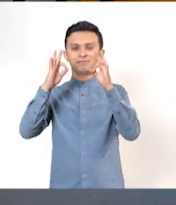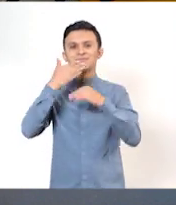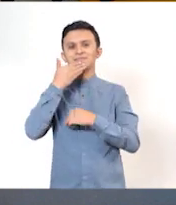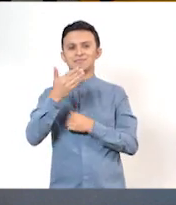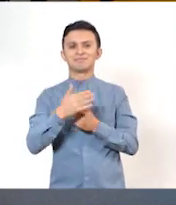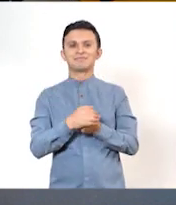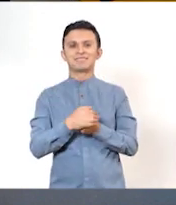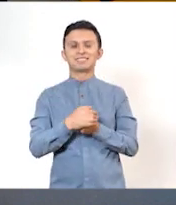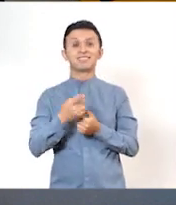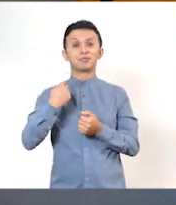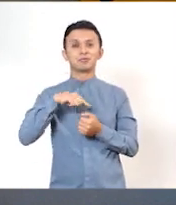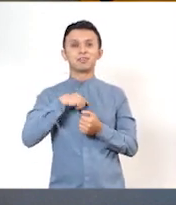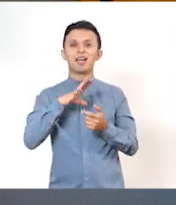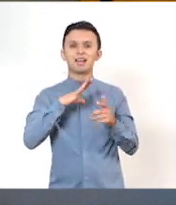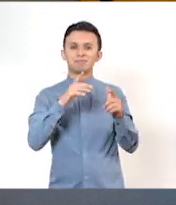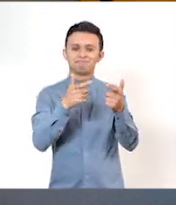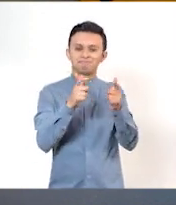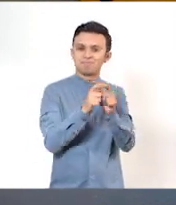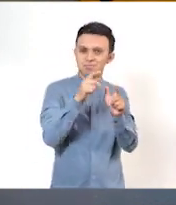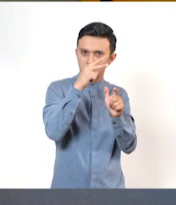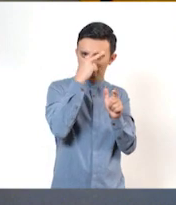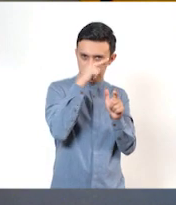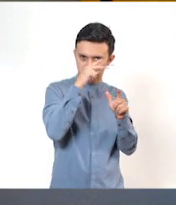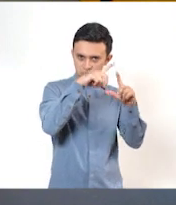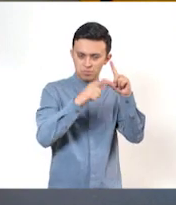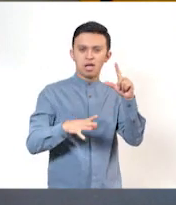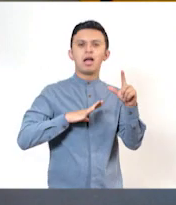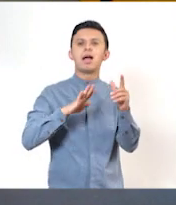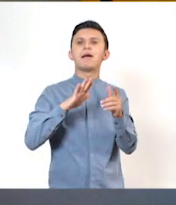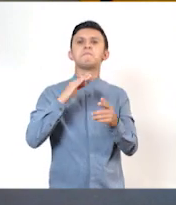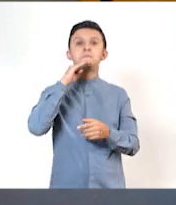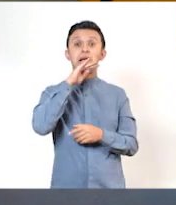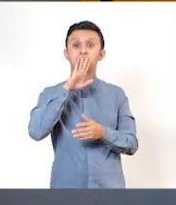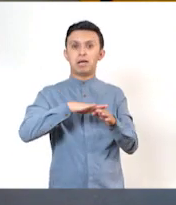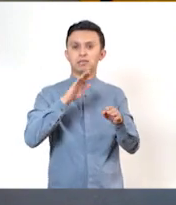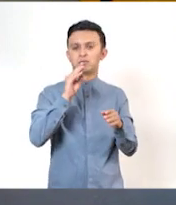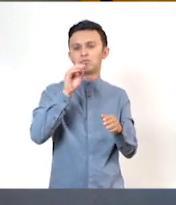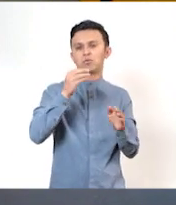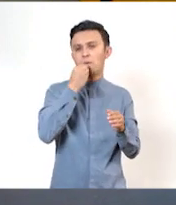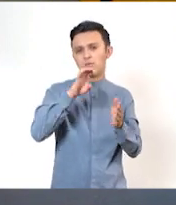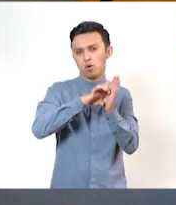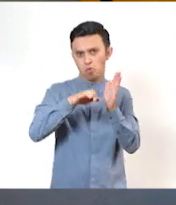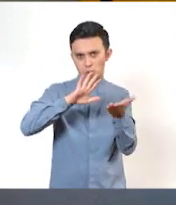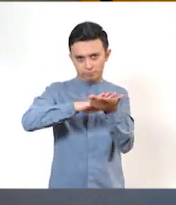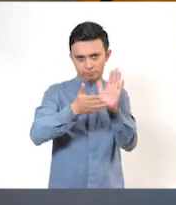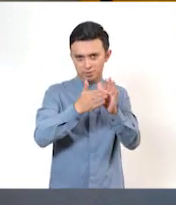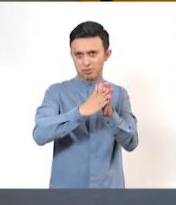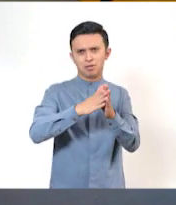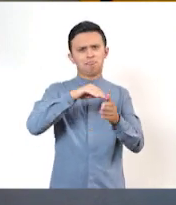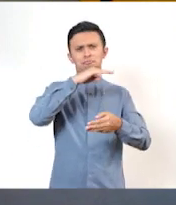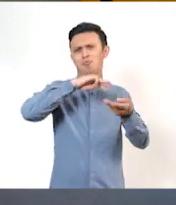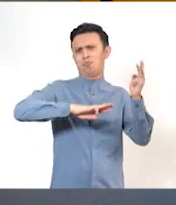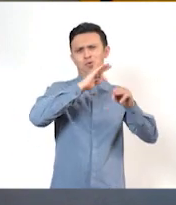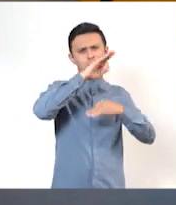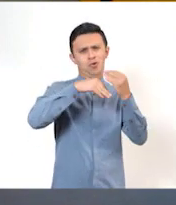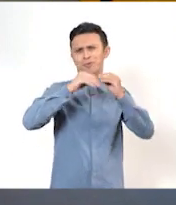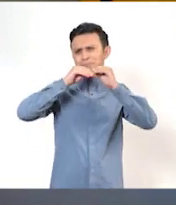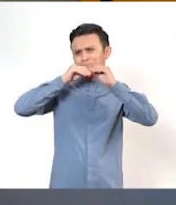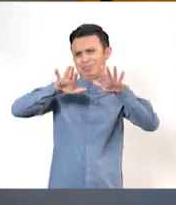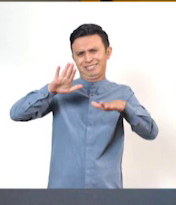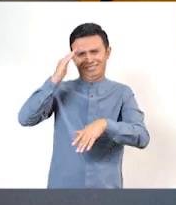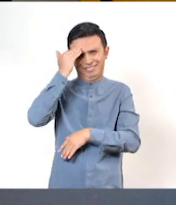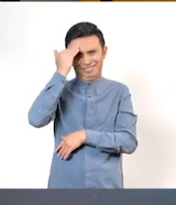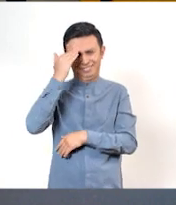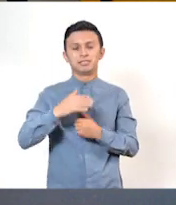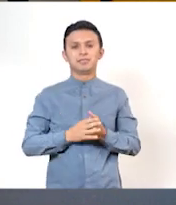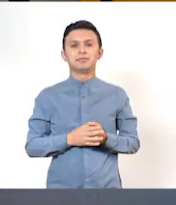Perfecto. Somos el pueblo del maíz, con ello hacemos la tortilla, que es además ya muy famosa en todo el mundo.